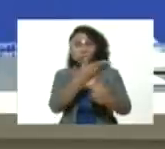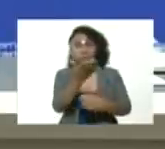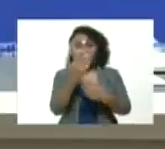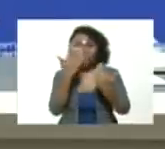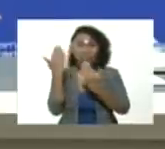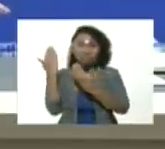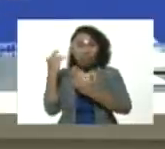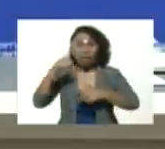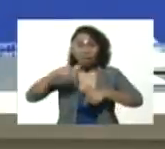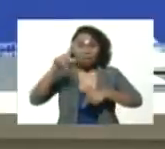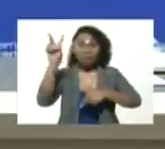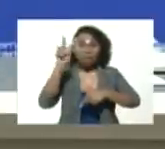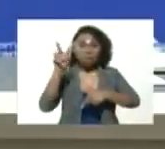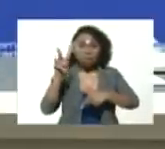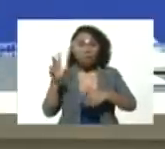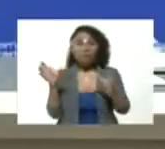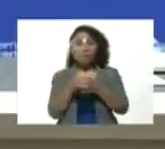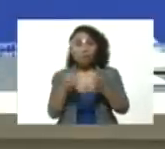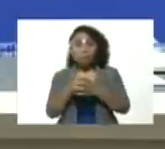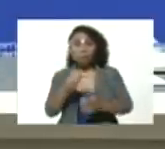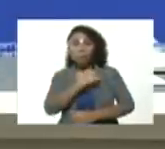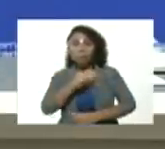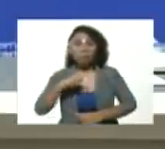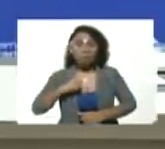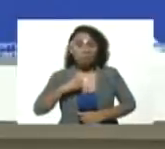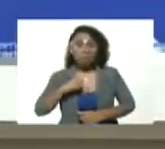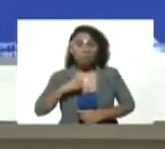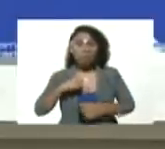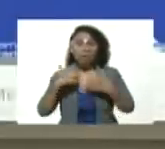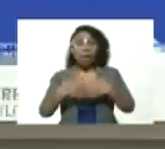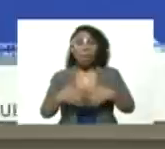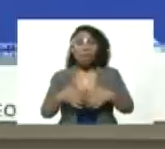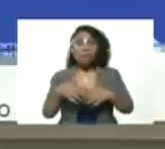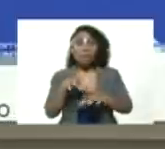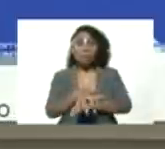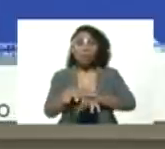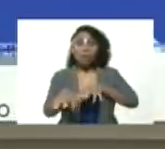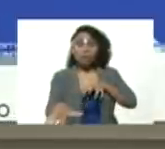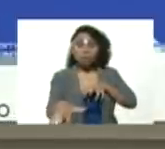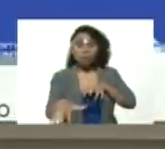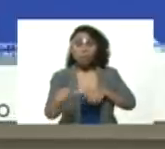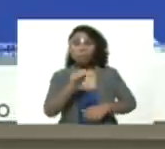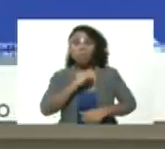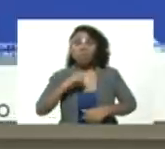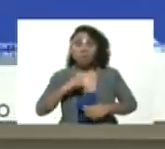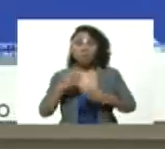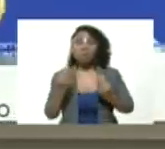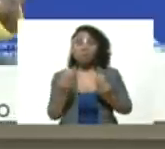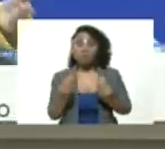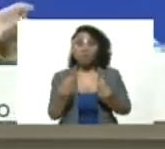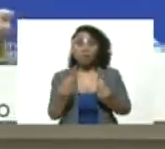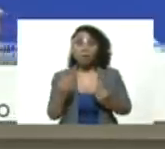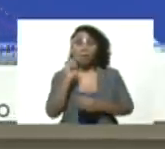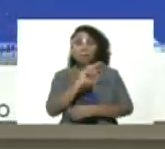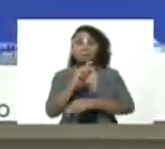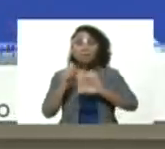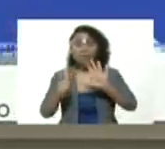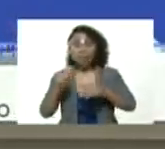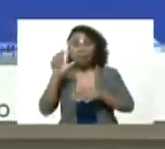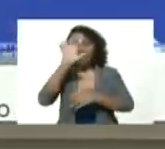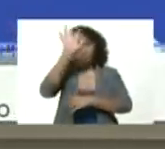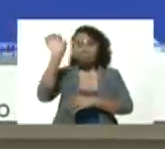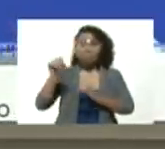Estado venezolano, al sector privado, de las empresas mayoritariamente son privadas, en 26 países del